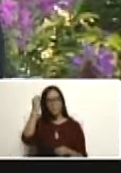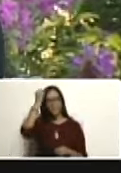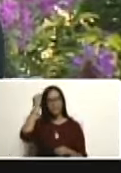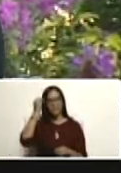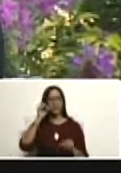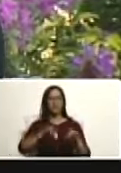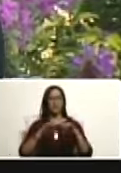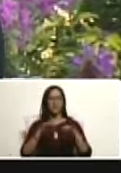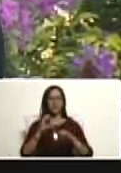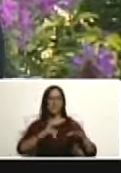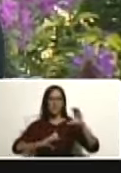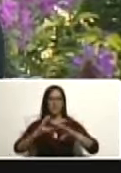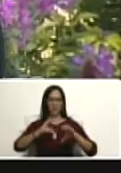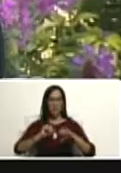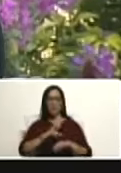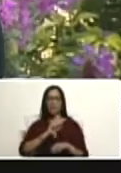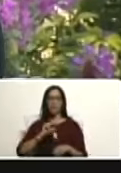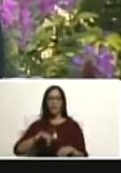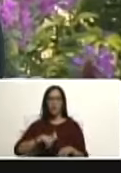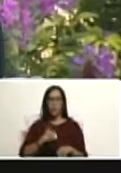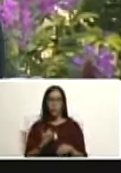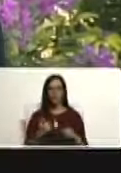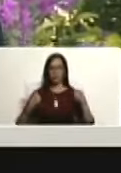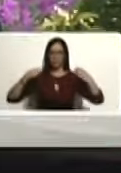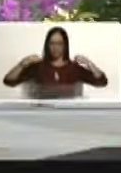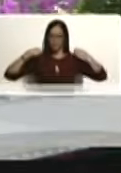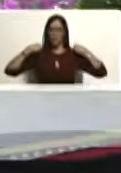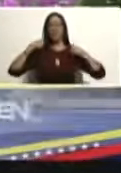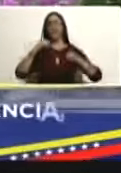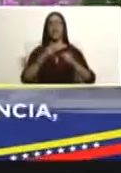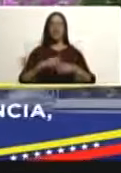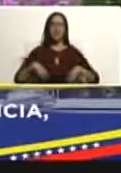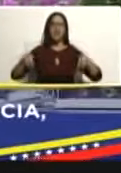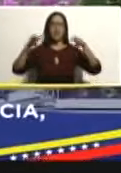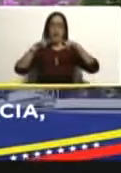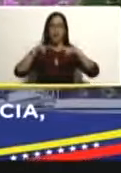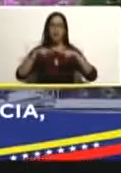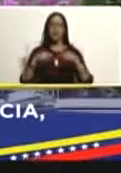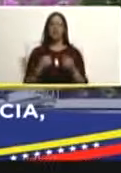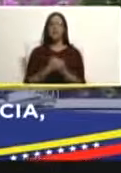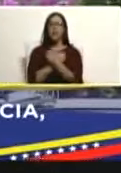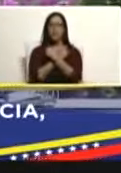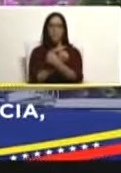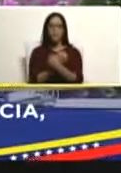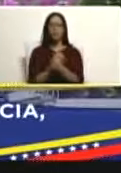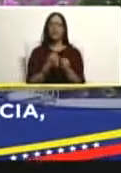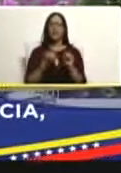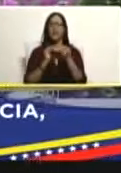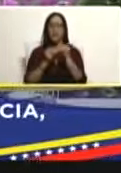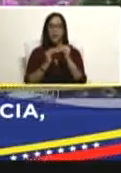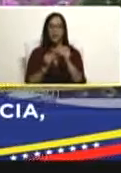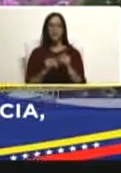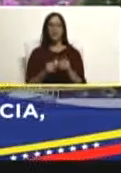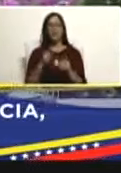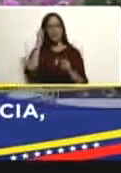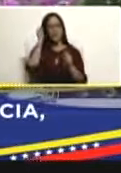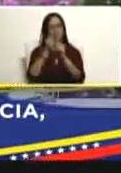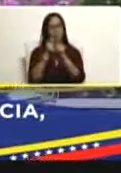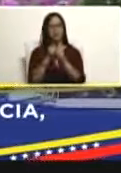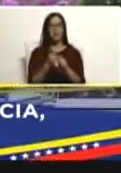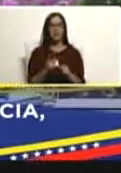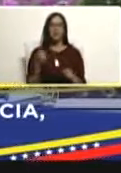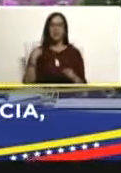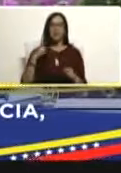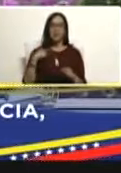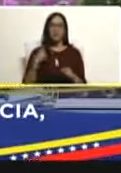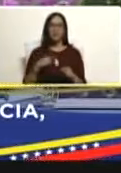semillero científico que no sea robusto en la moral, en la pasión, en la poesía y en la esperanza. Un semillero científico que hoy está refrendado en medallas